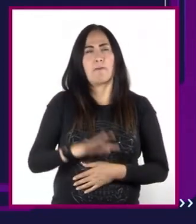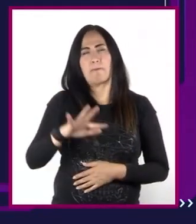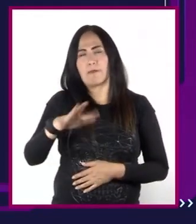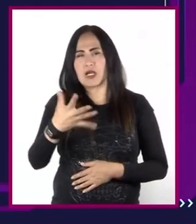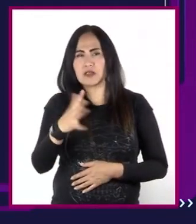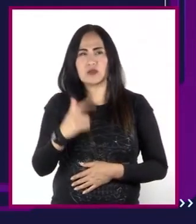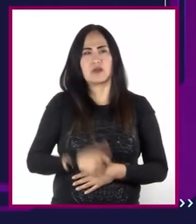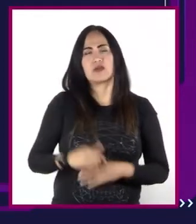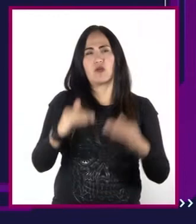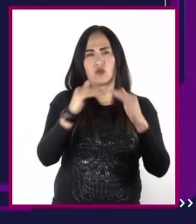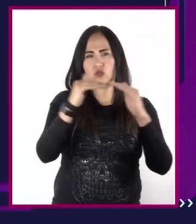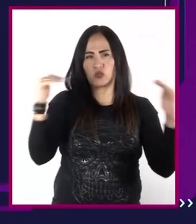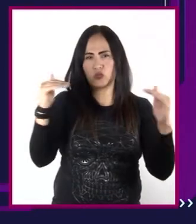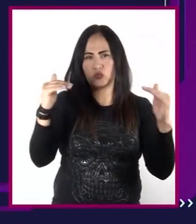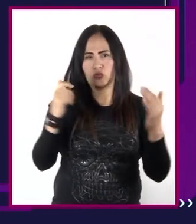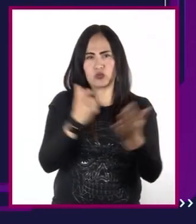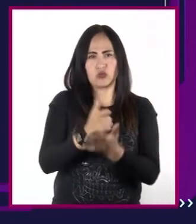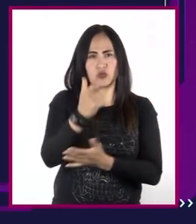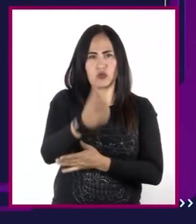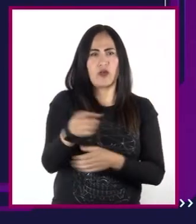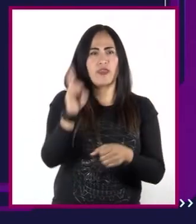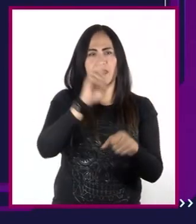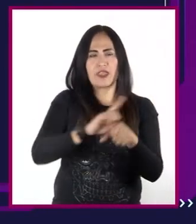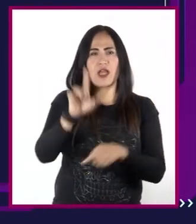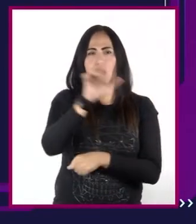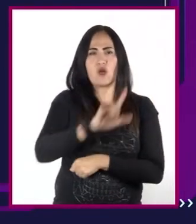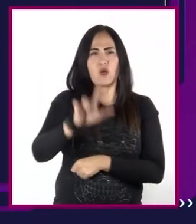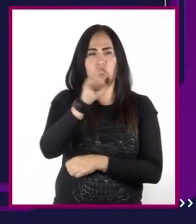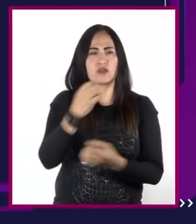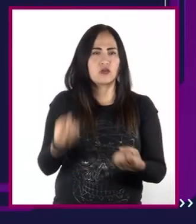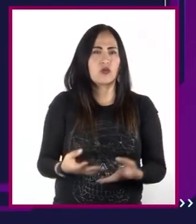salario de los empleados de Luis el día lunes fue de